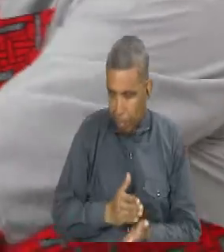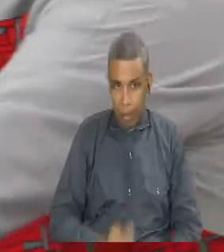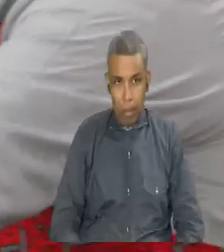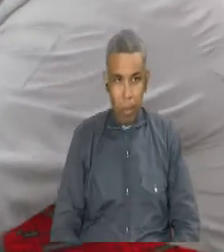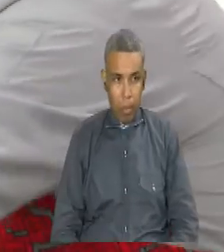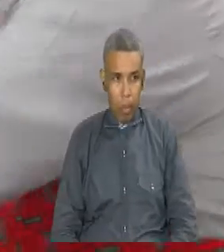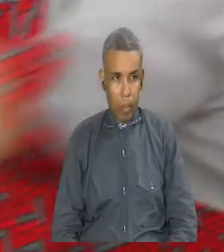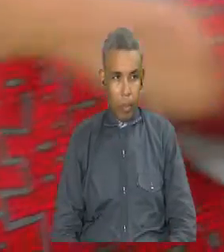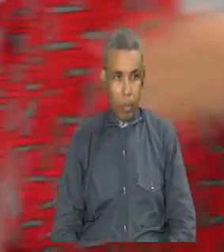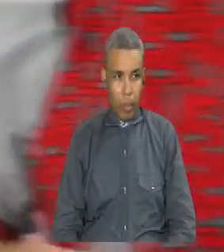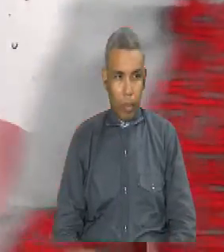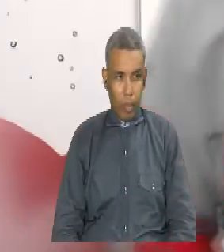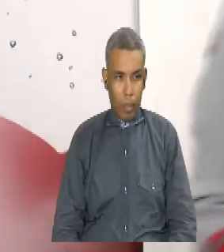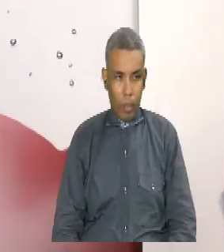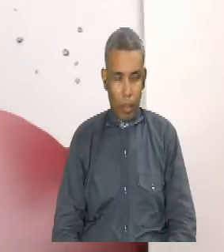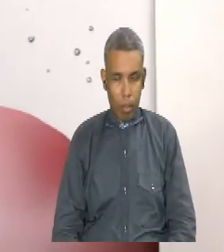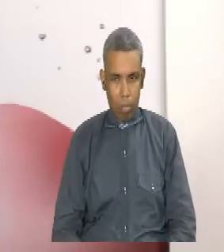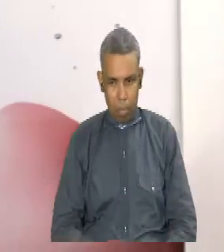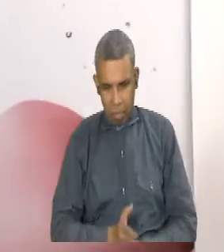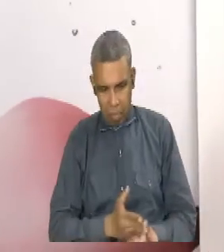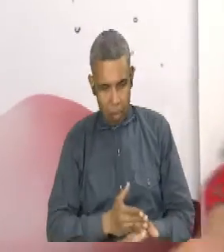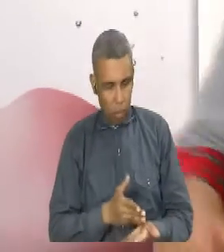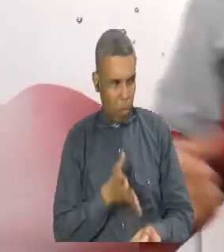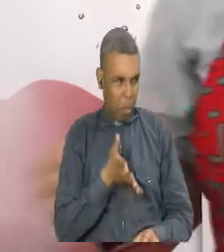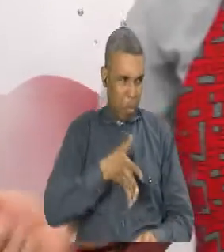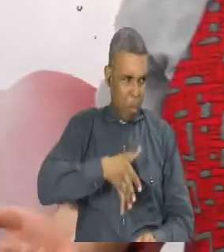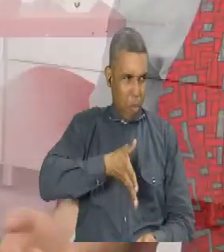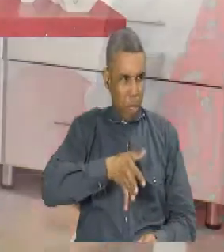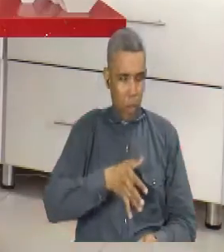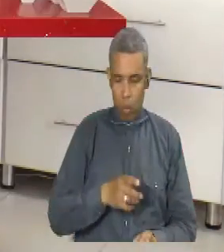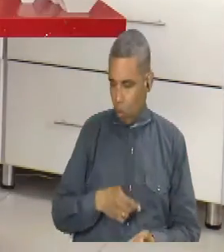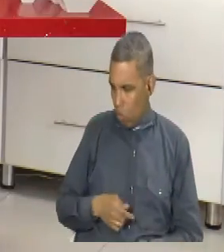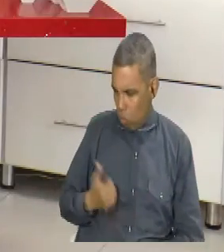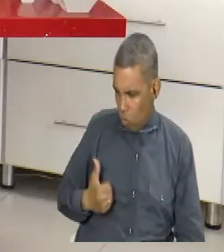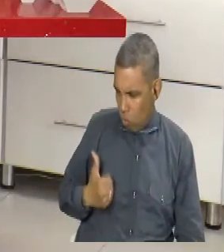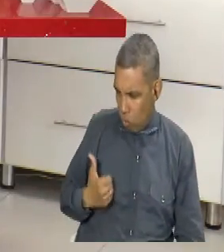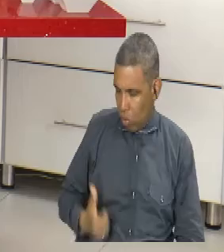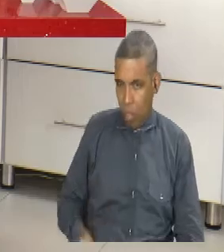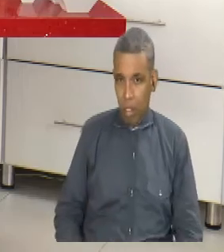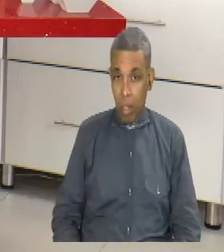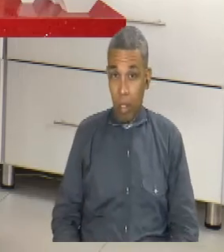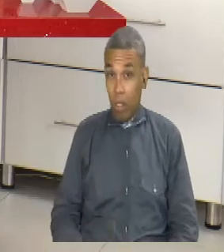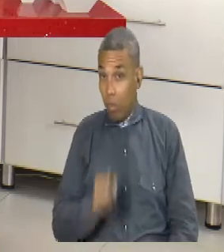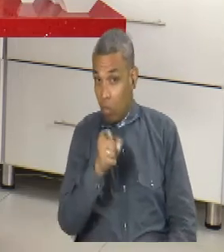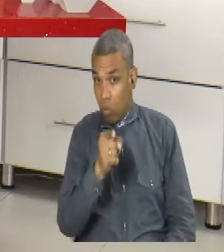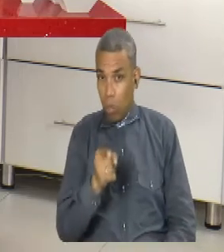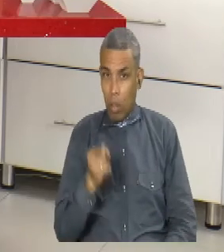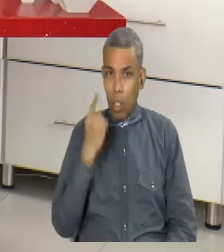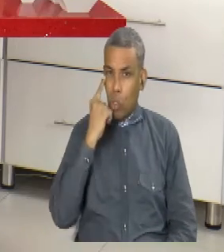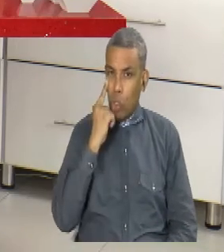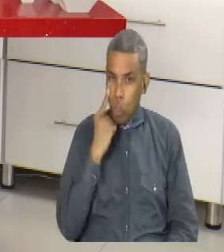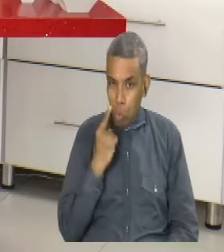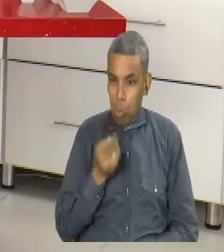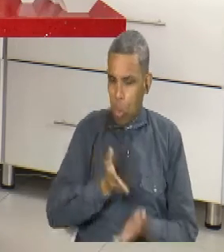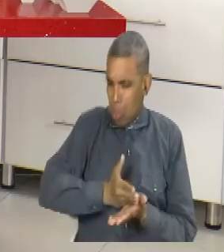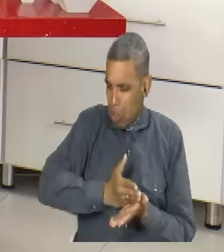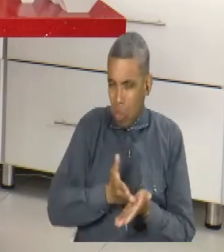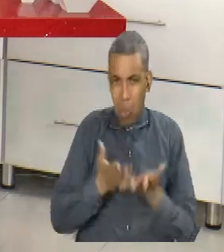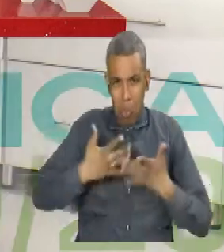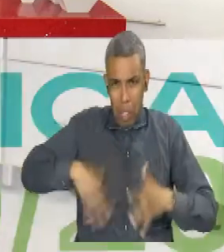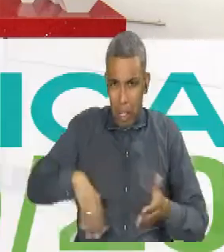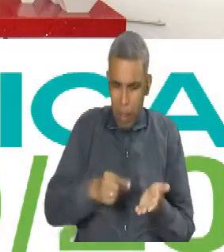No me quedó tan bonita, pero... No, así está bien. El corte que pueden utilizar en casa, el deseado. Julianas,